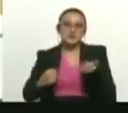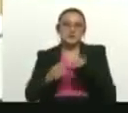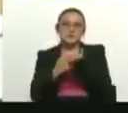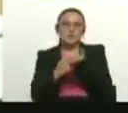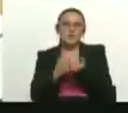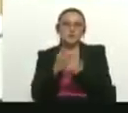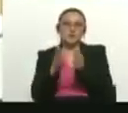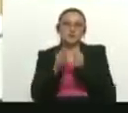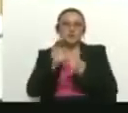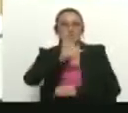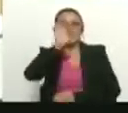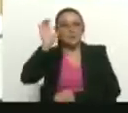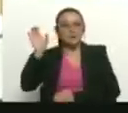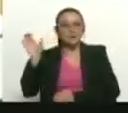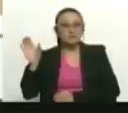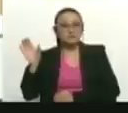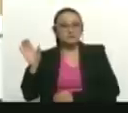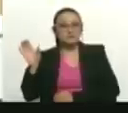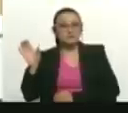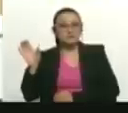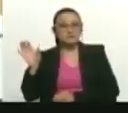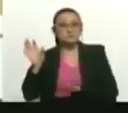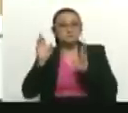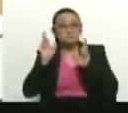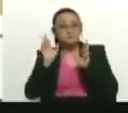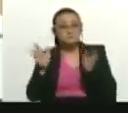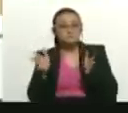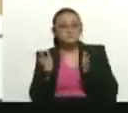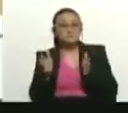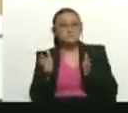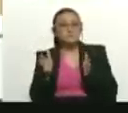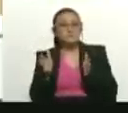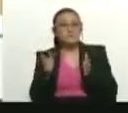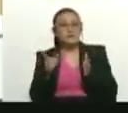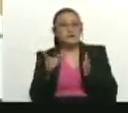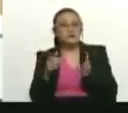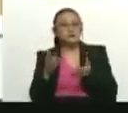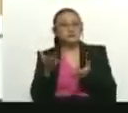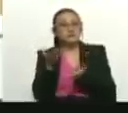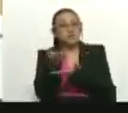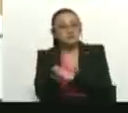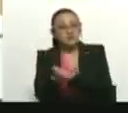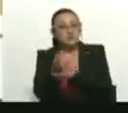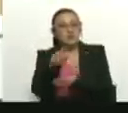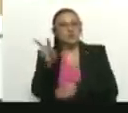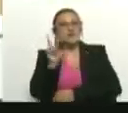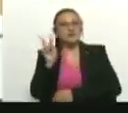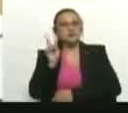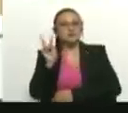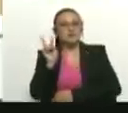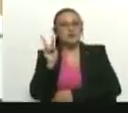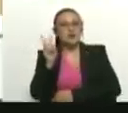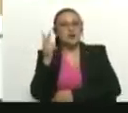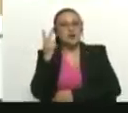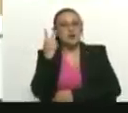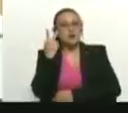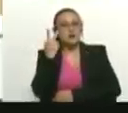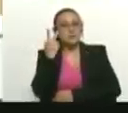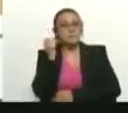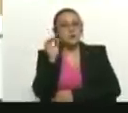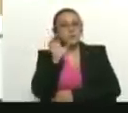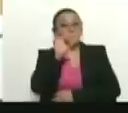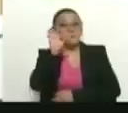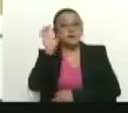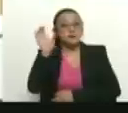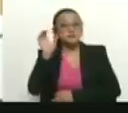de todos los países, lograr lo que ha sido la solicitud de Venezuela para, como país